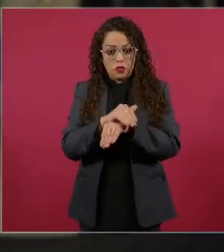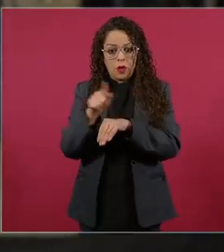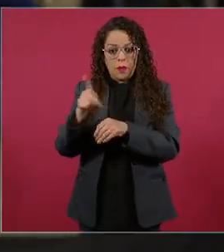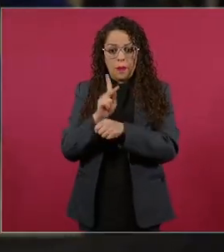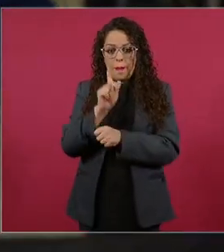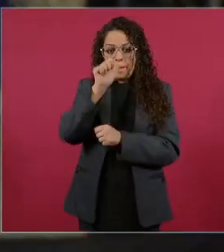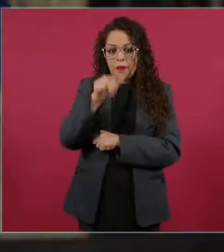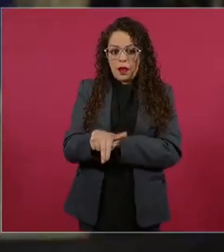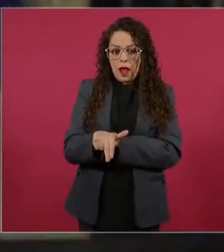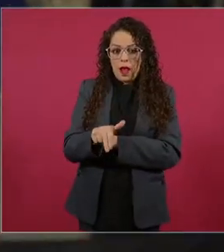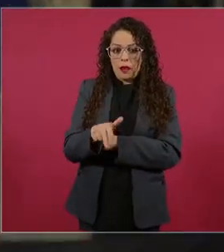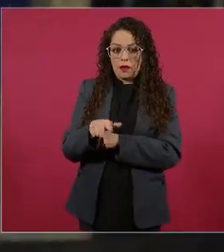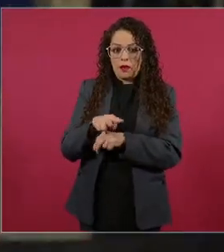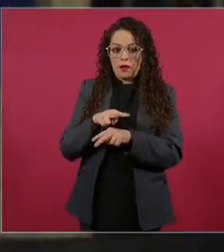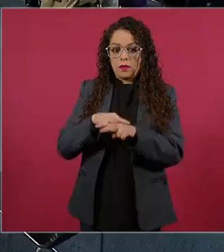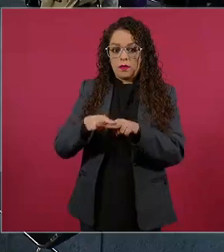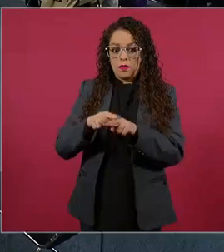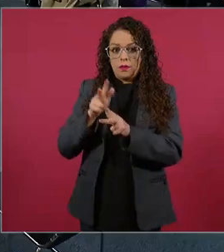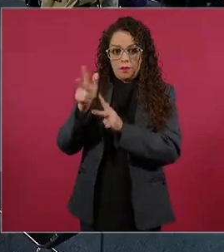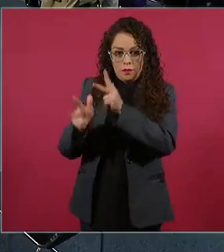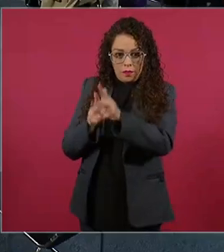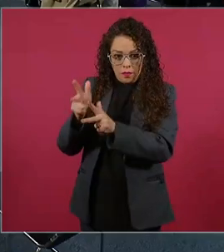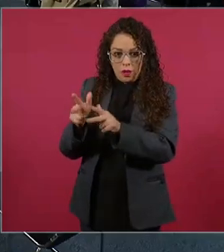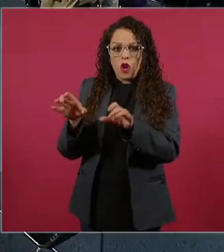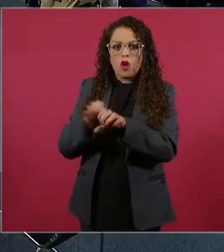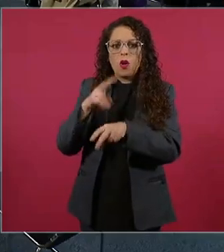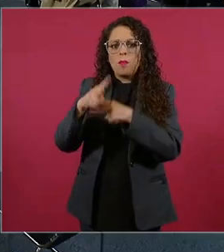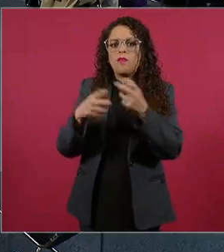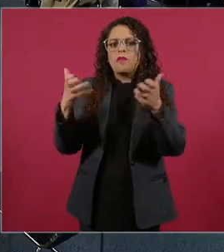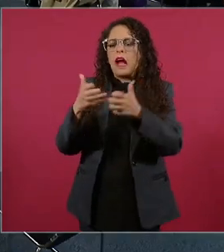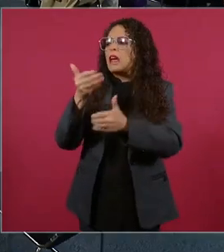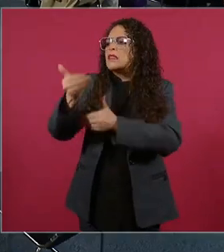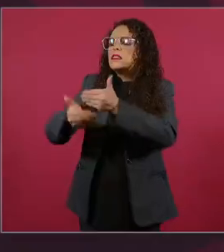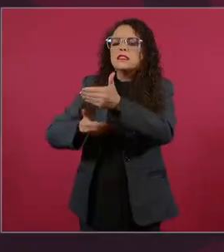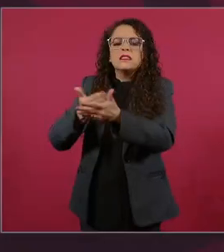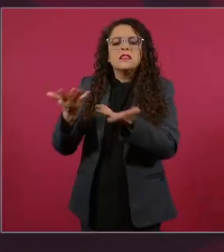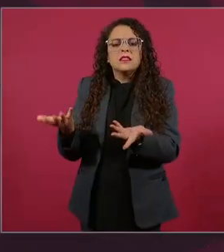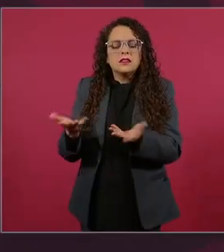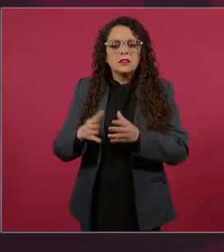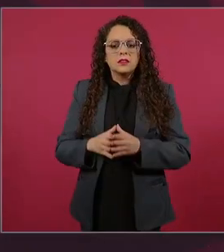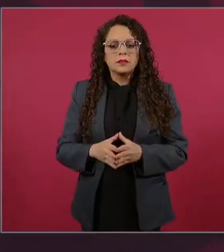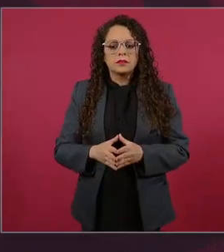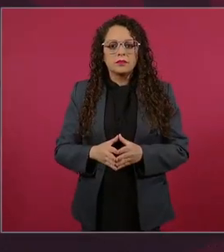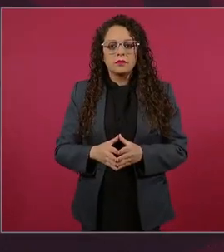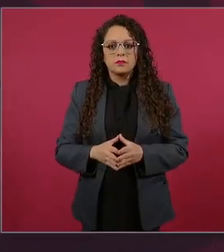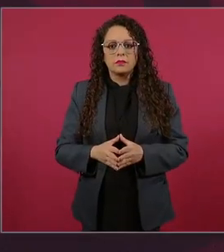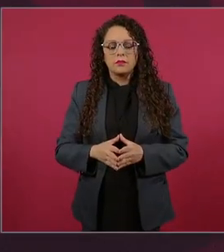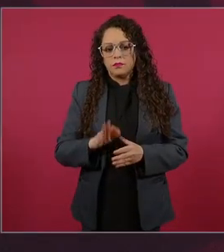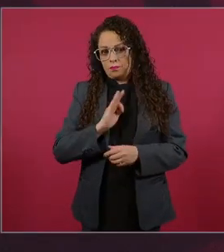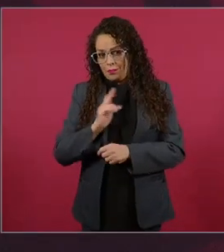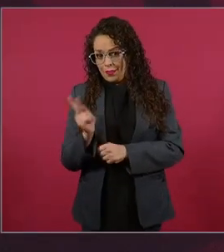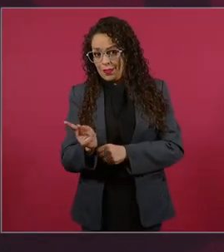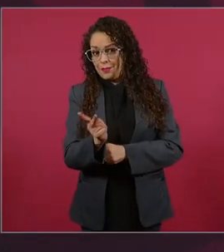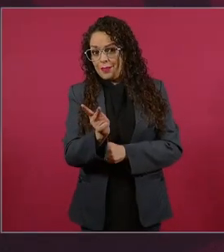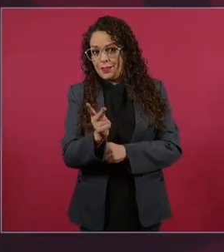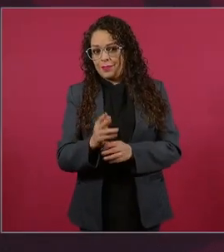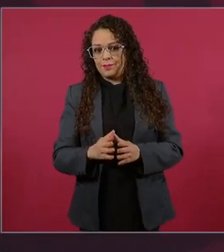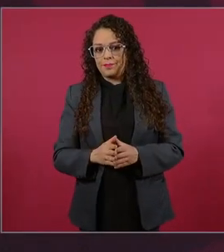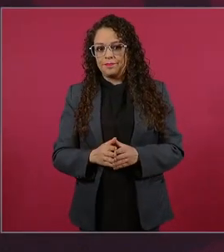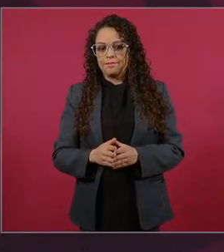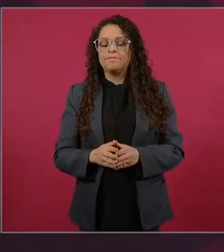cómo será este proceso, si me permite? Bueno, yo creo que sí va a participar